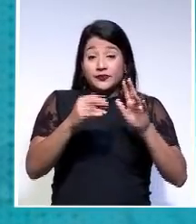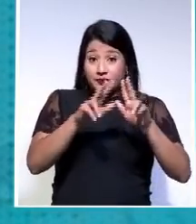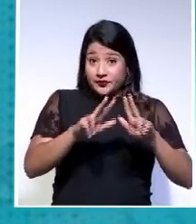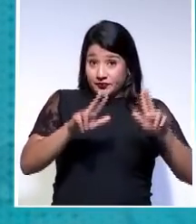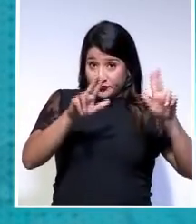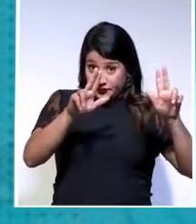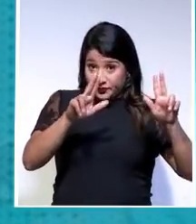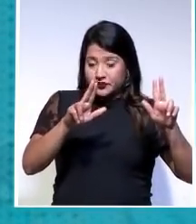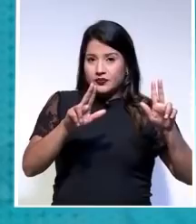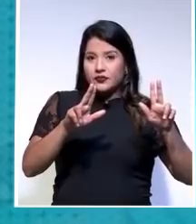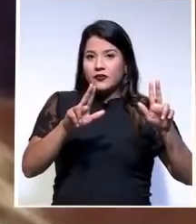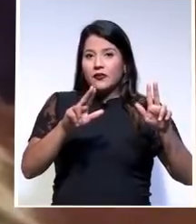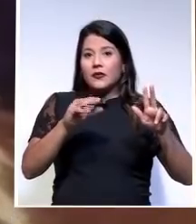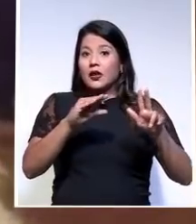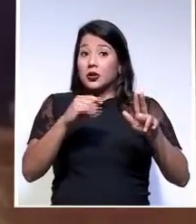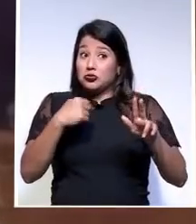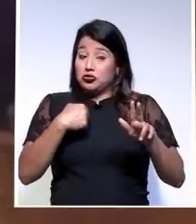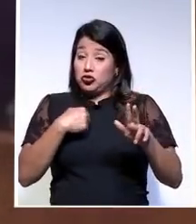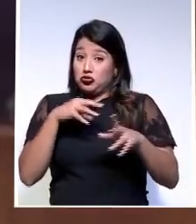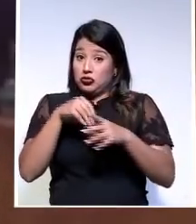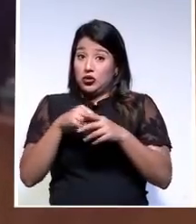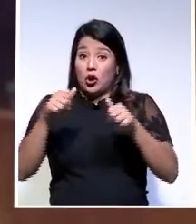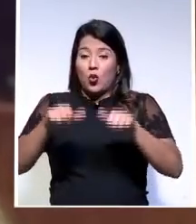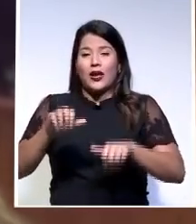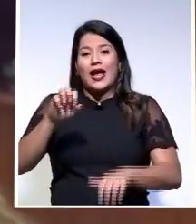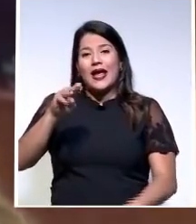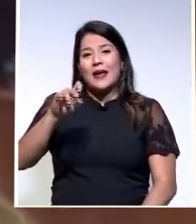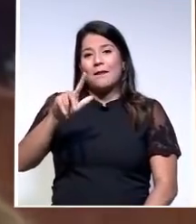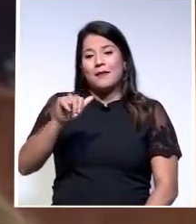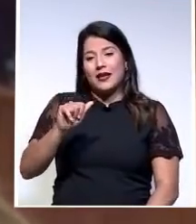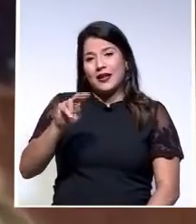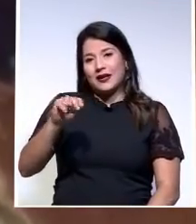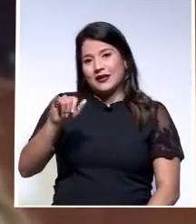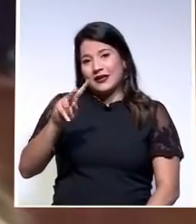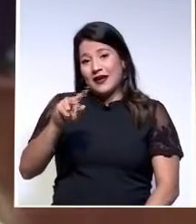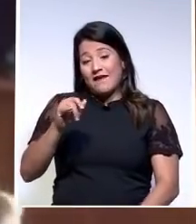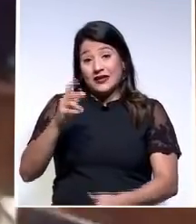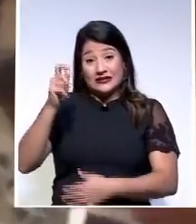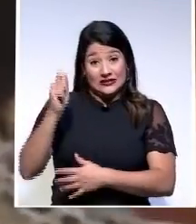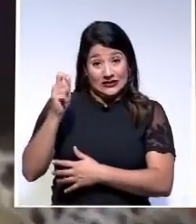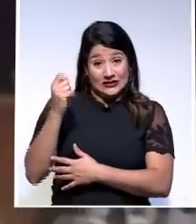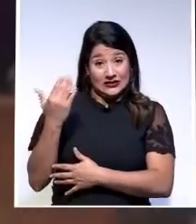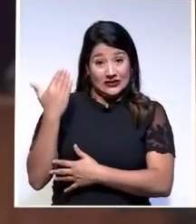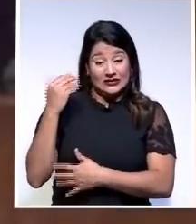agregarlo como parte del acuerdo. Emilia Navas dejó su cargo el pasado 29 de junio.